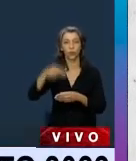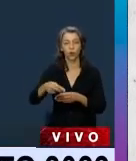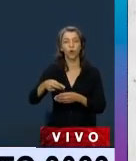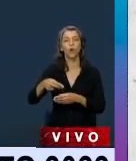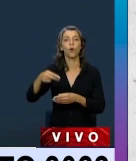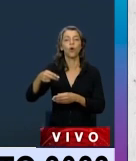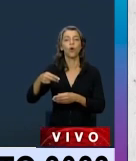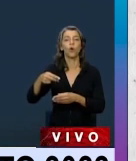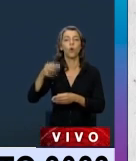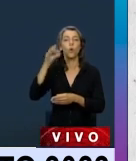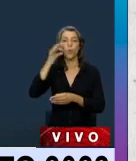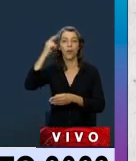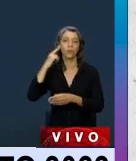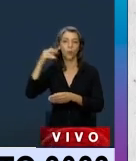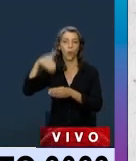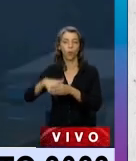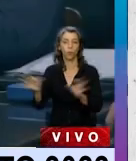una futurología